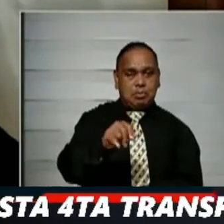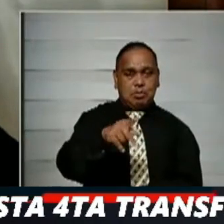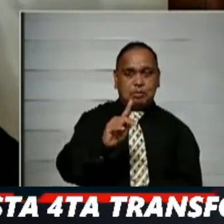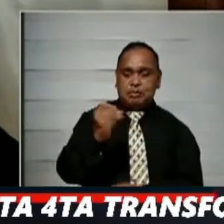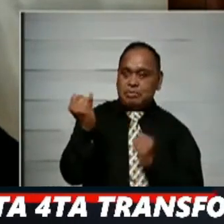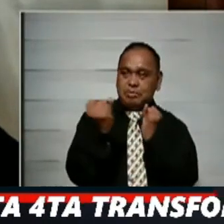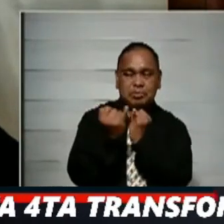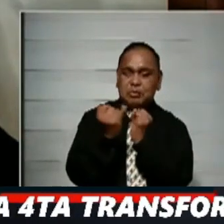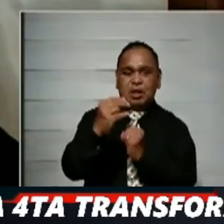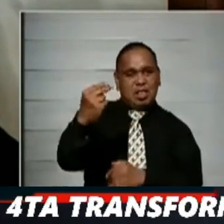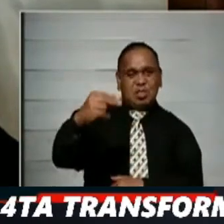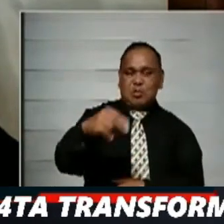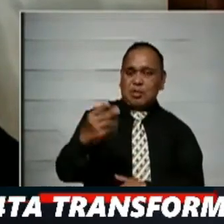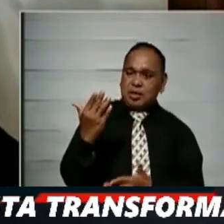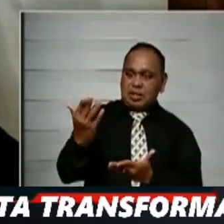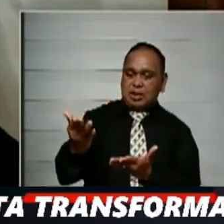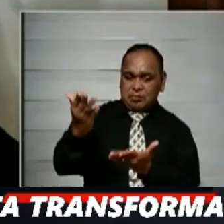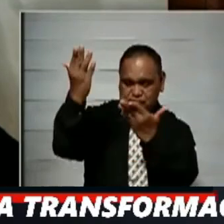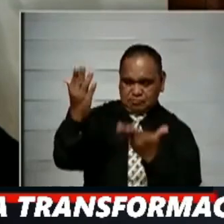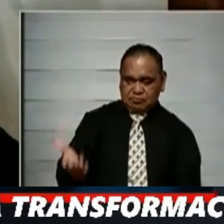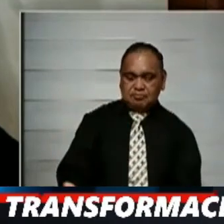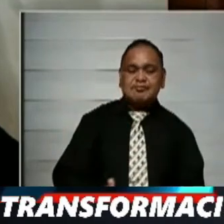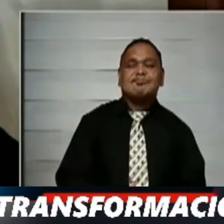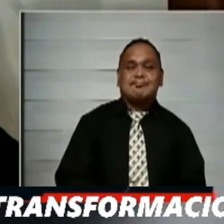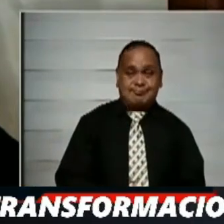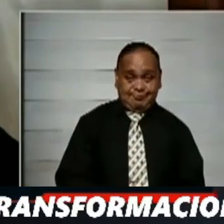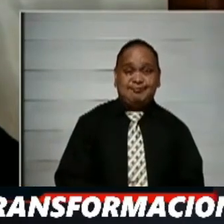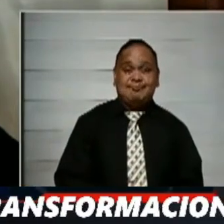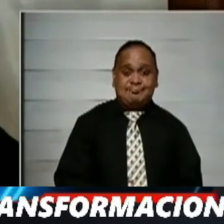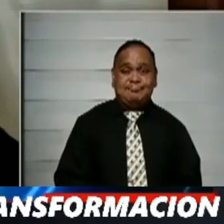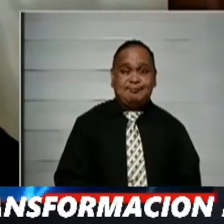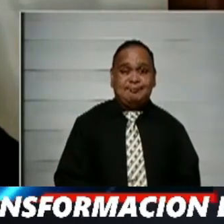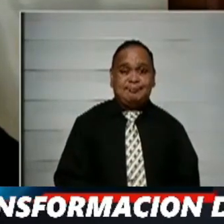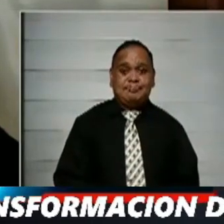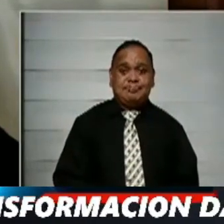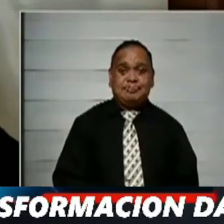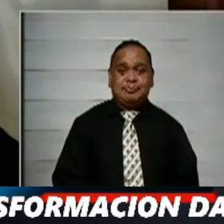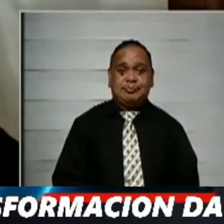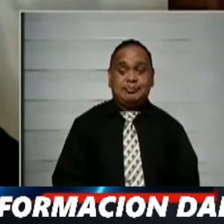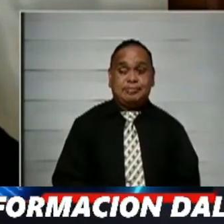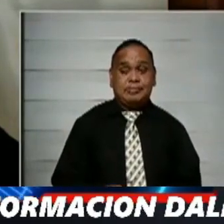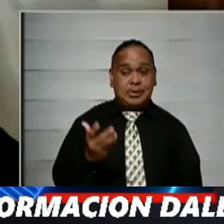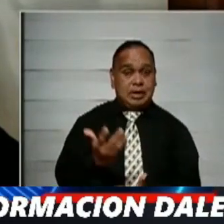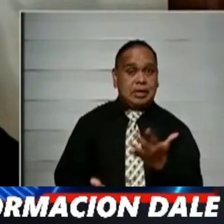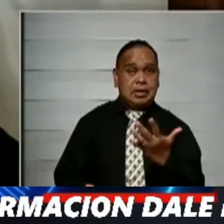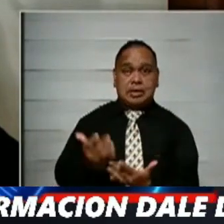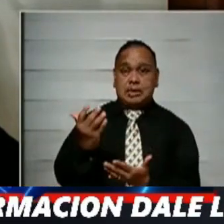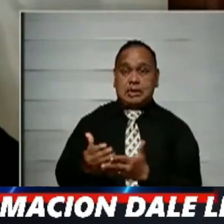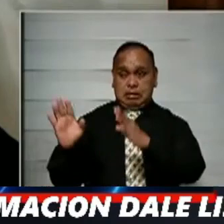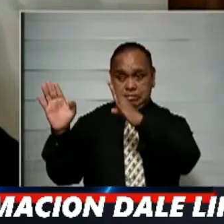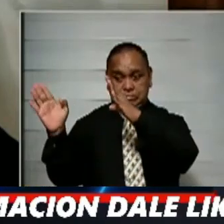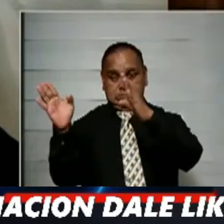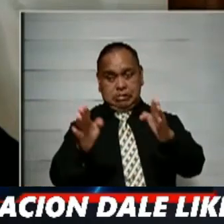o el Peloni, son, ve uno cuál es la, pues, hacia dónde van, ¿no? Y van muy,